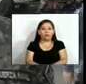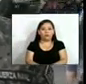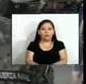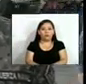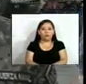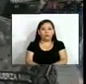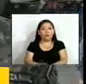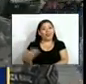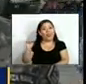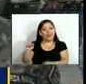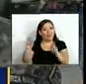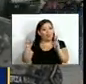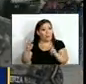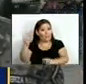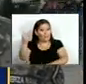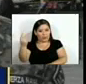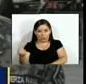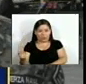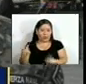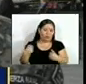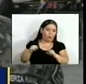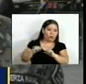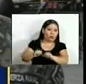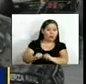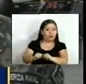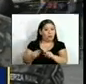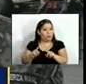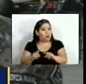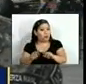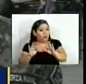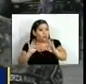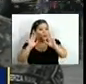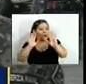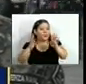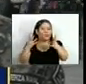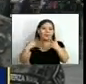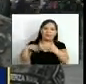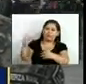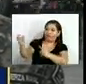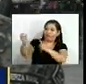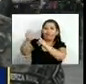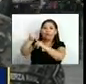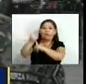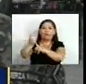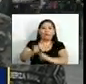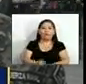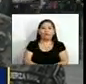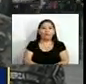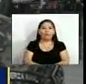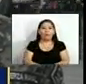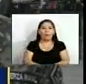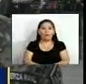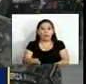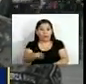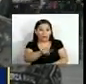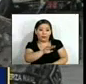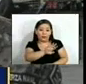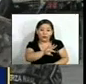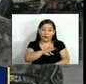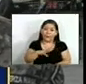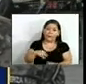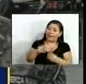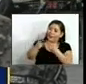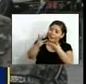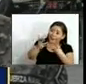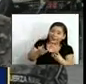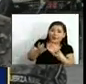La situación, pero afortunadamente logramos cumplir uno de los deseos también de su